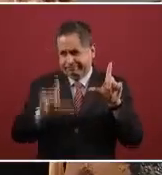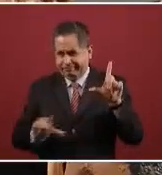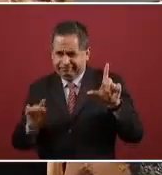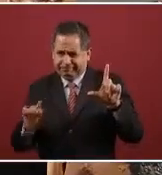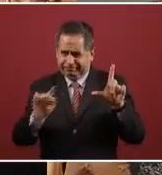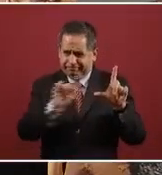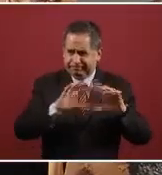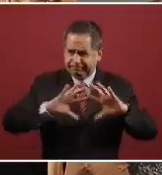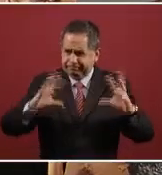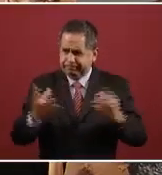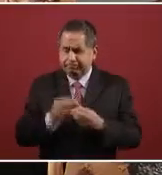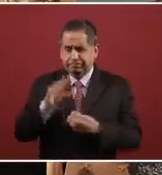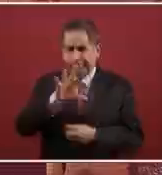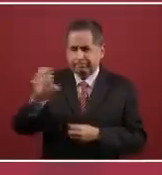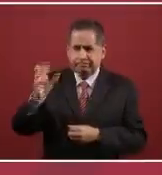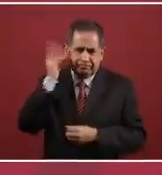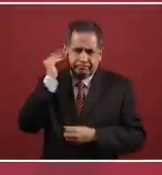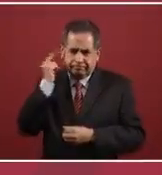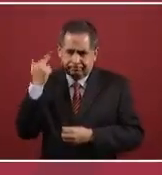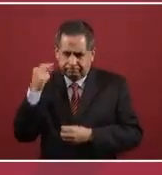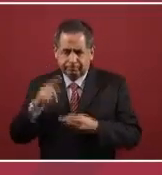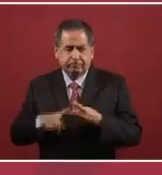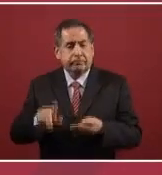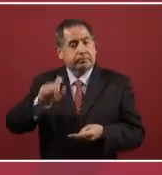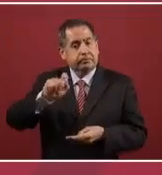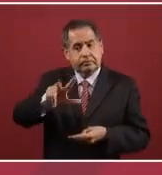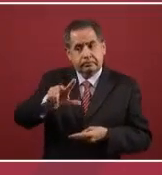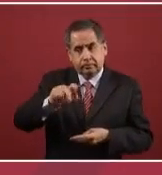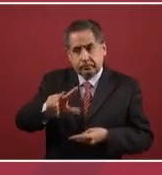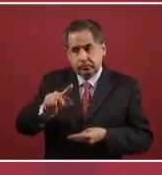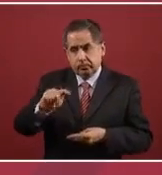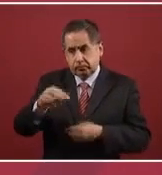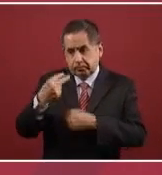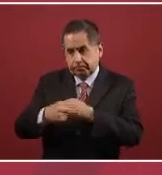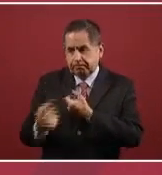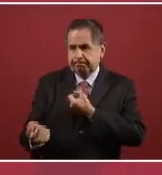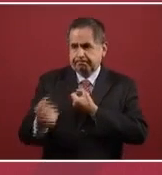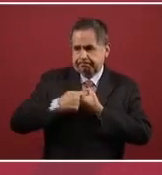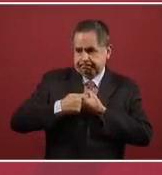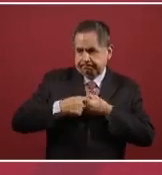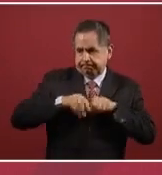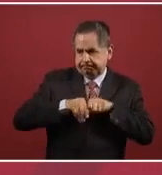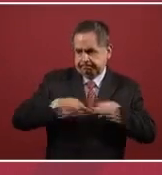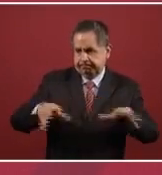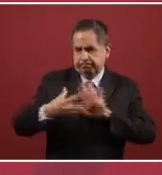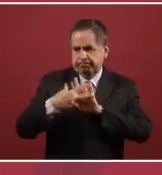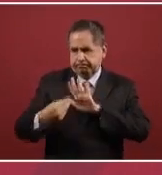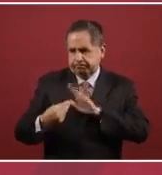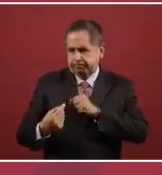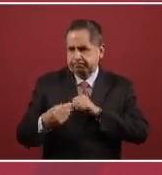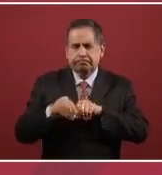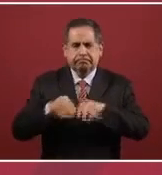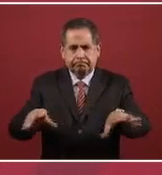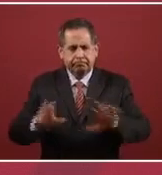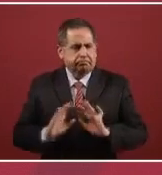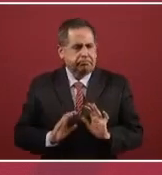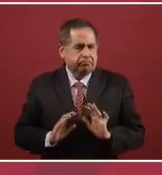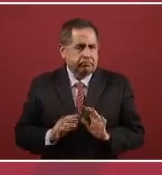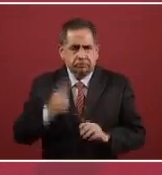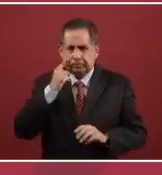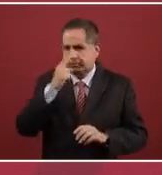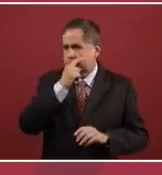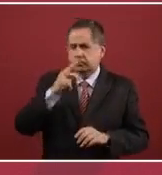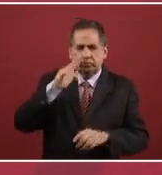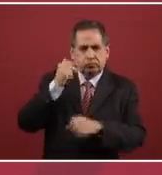de 28 televisoras públicas del país que se pueden sumar a esa transmisión. Se suma de manera voluntaria,